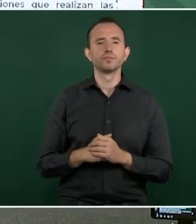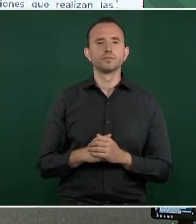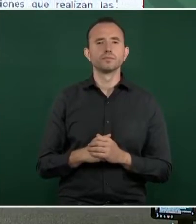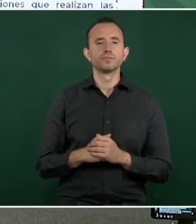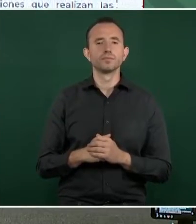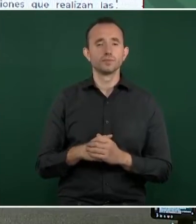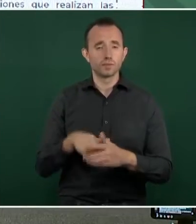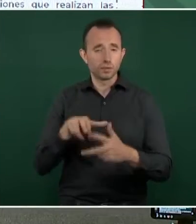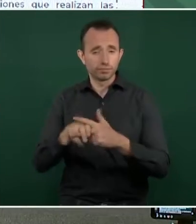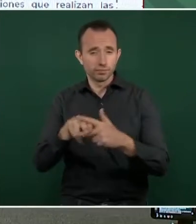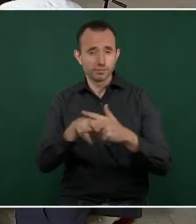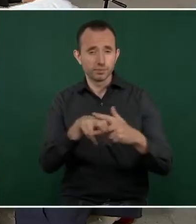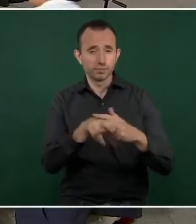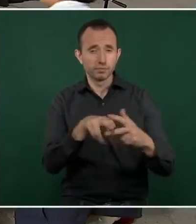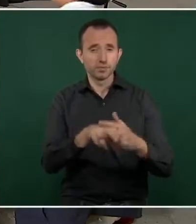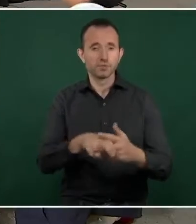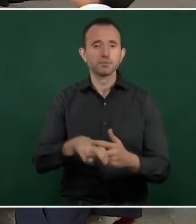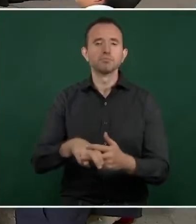asesinados.